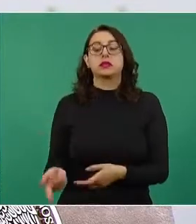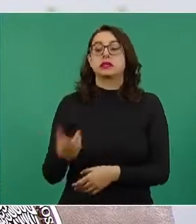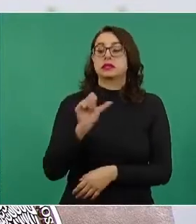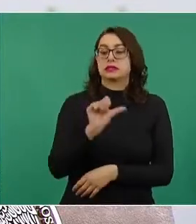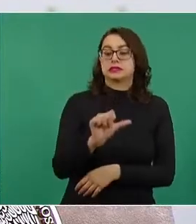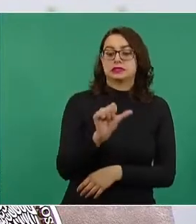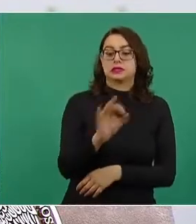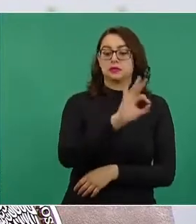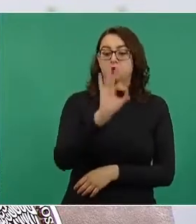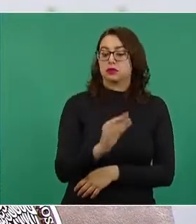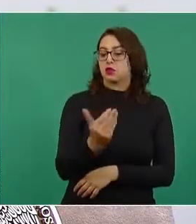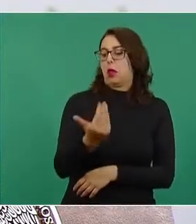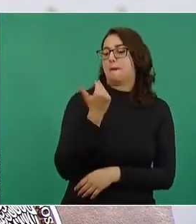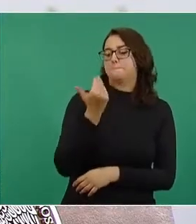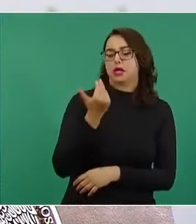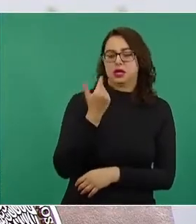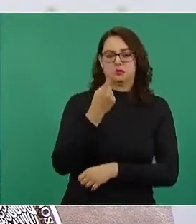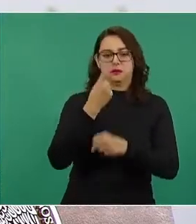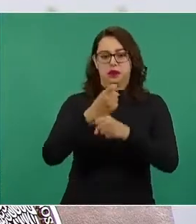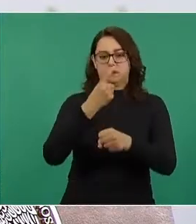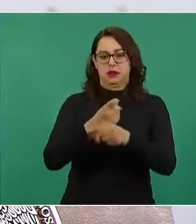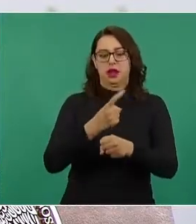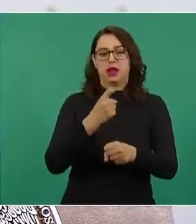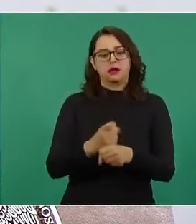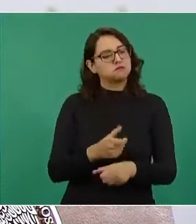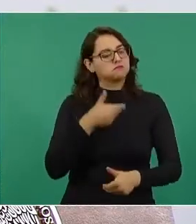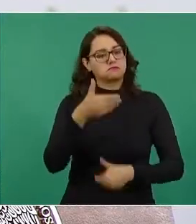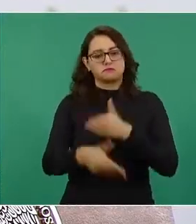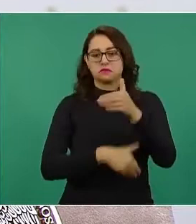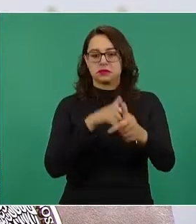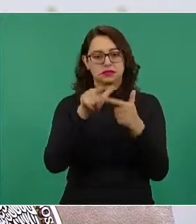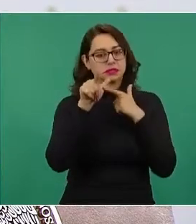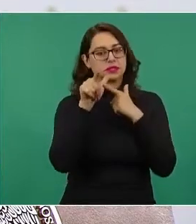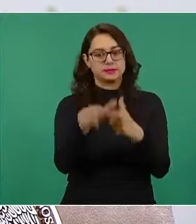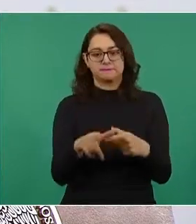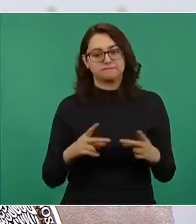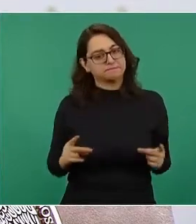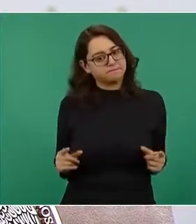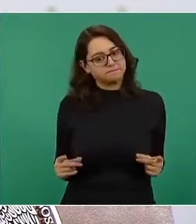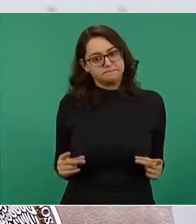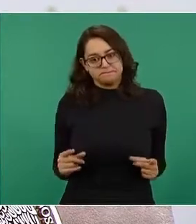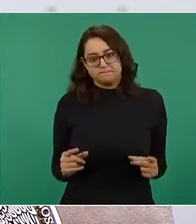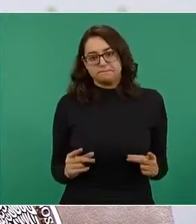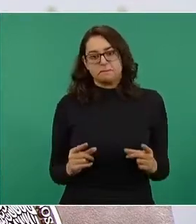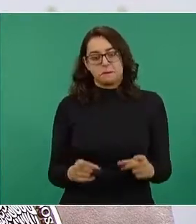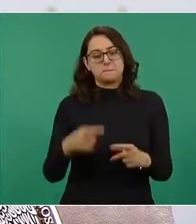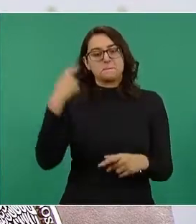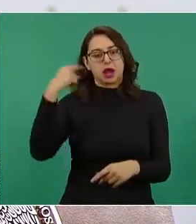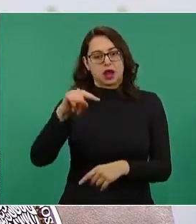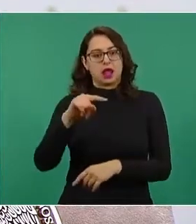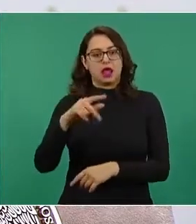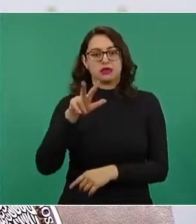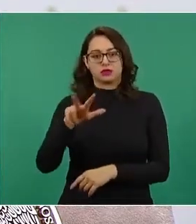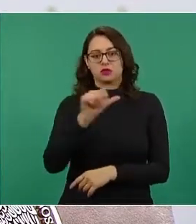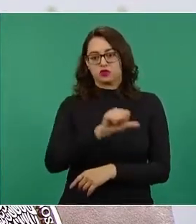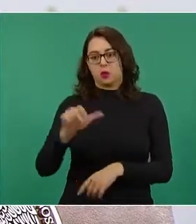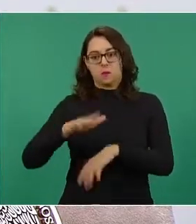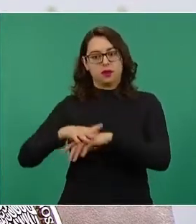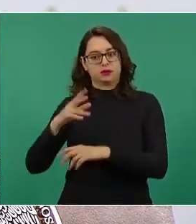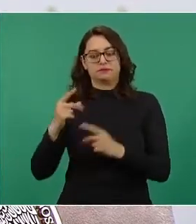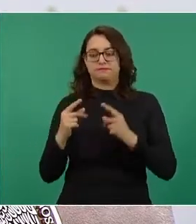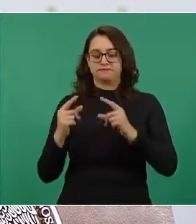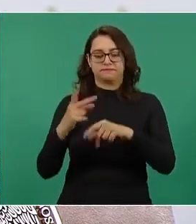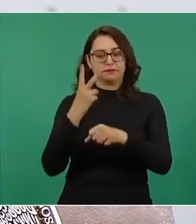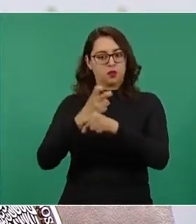y continuamos hasta completar la segunda dosis en todas las personas adultas. 84% es